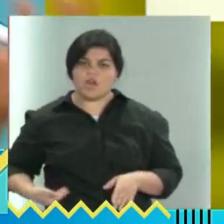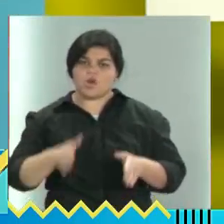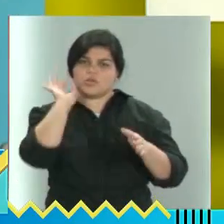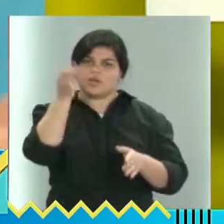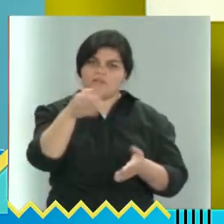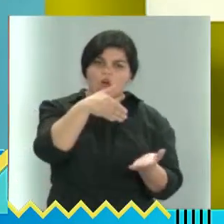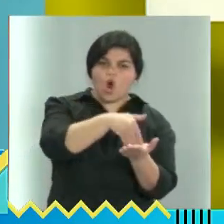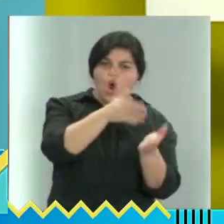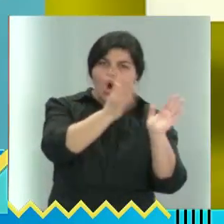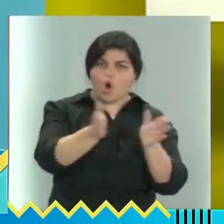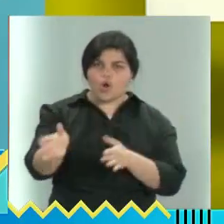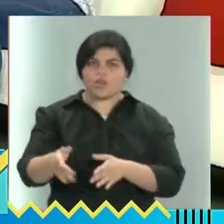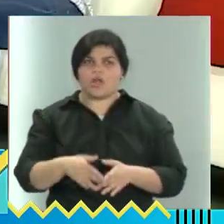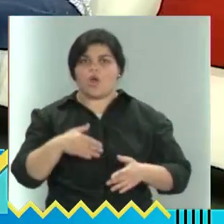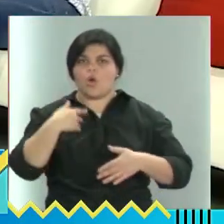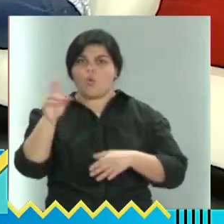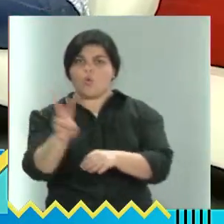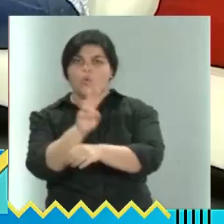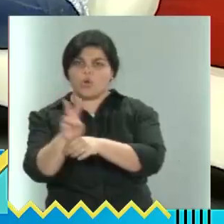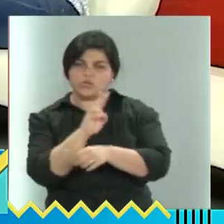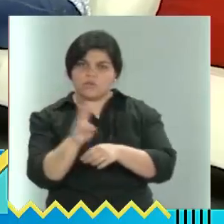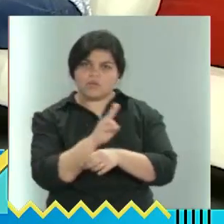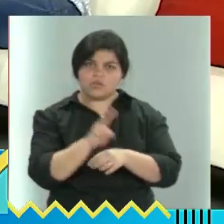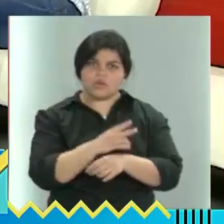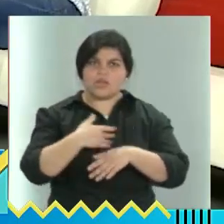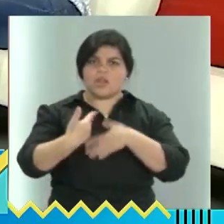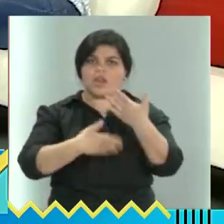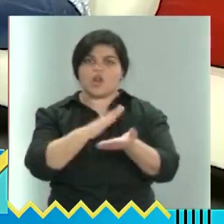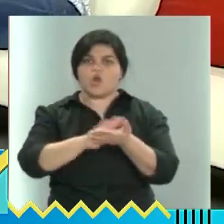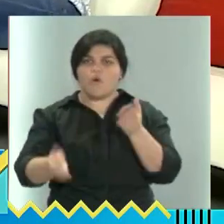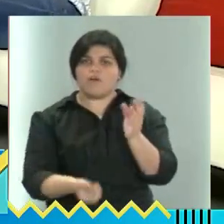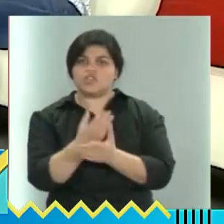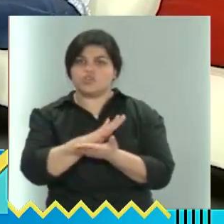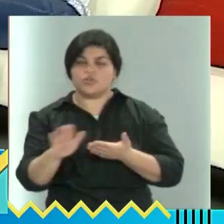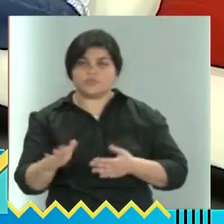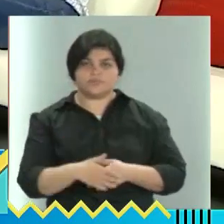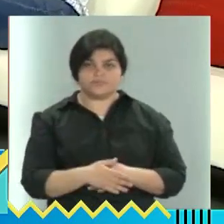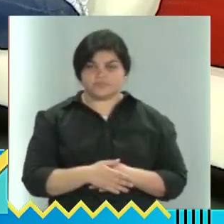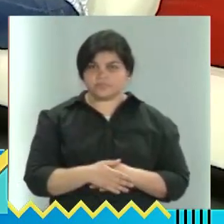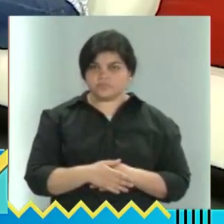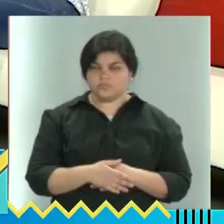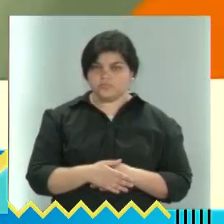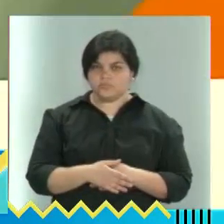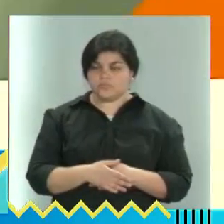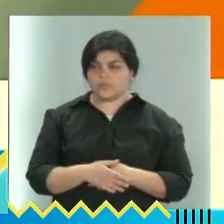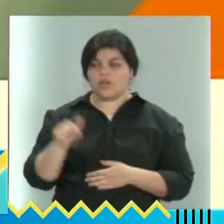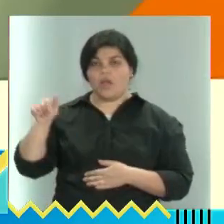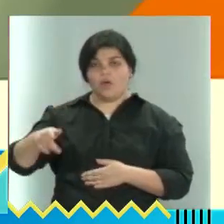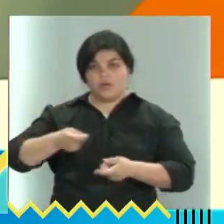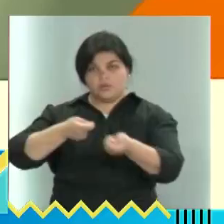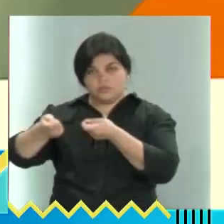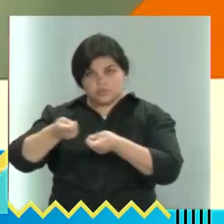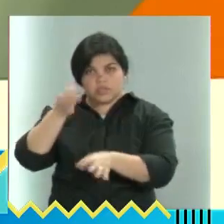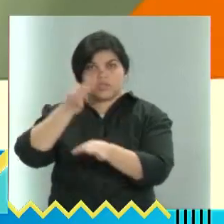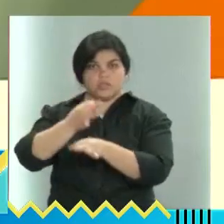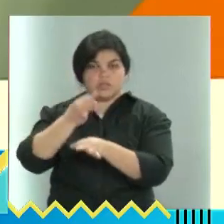la conservación y a la renovación urbana. Mirá, lo que está haciendo el Colegio de Arquitectos en esta gestión y lo que viene trabajando